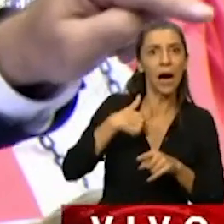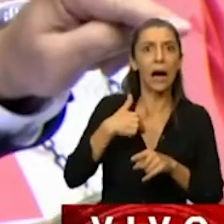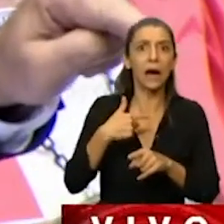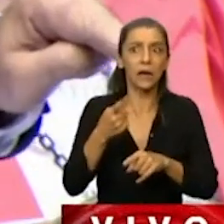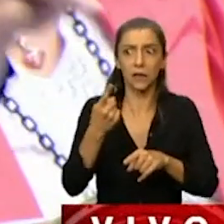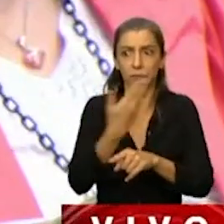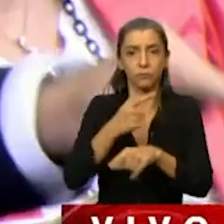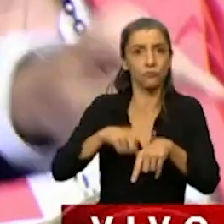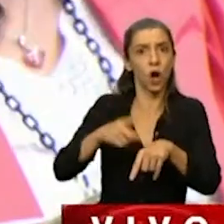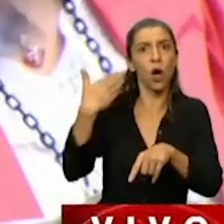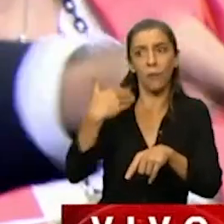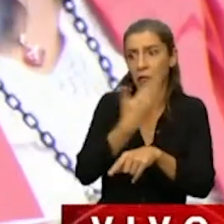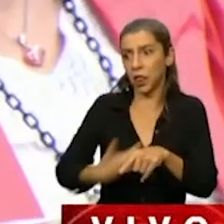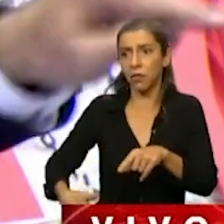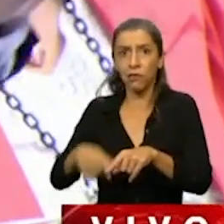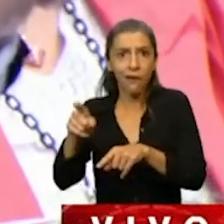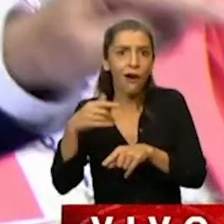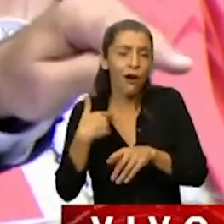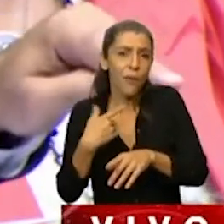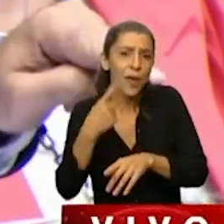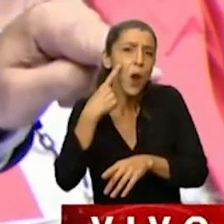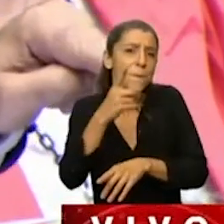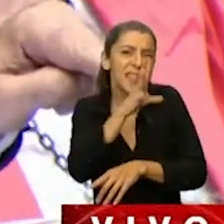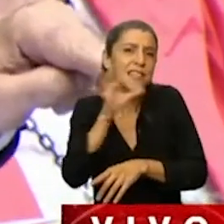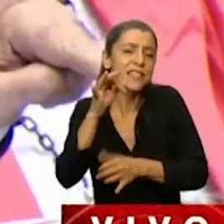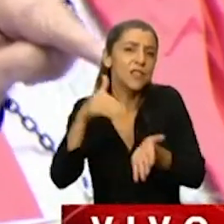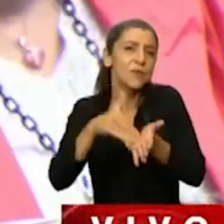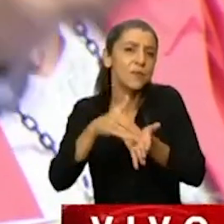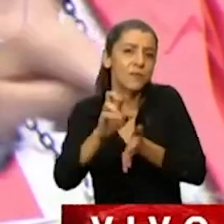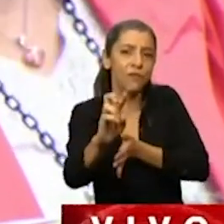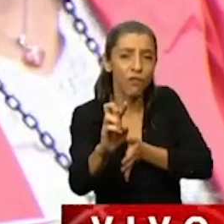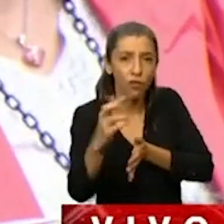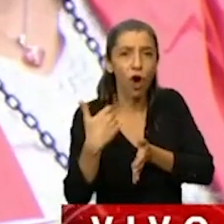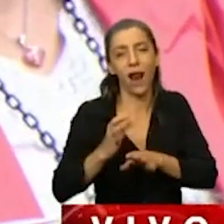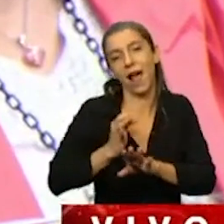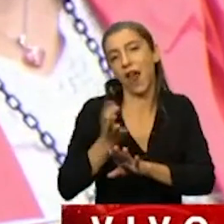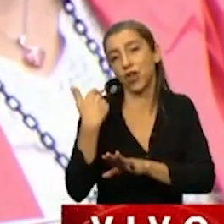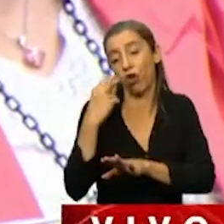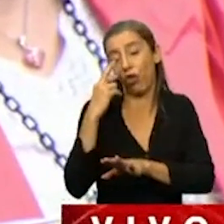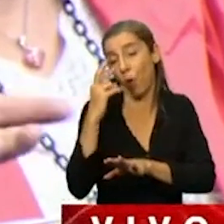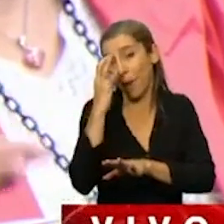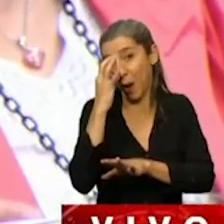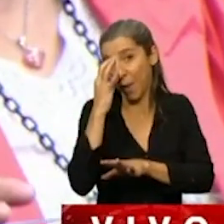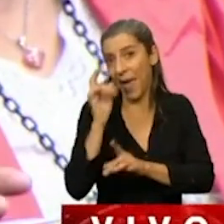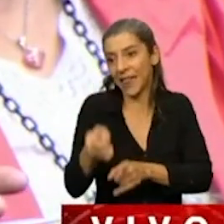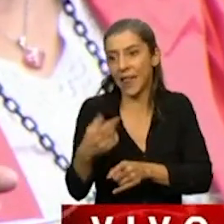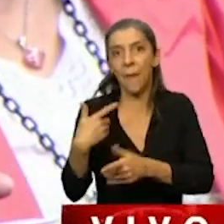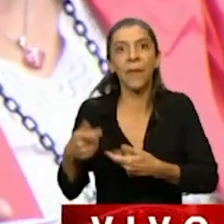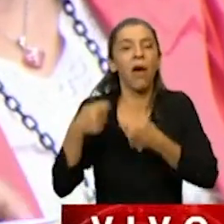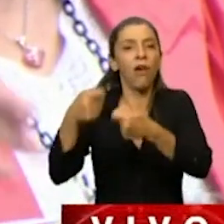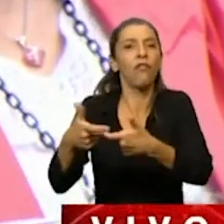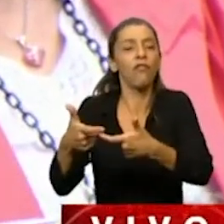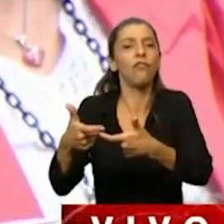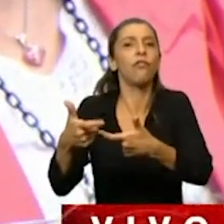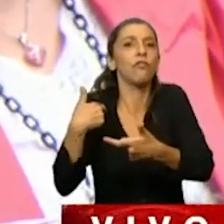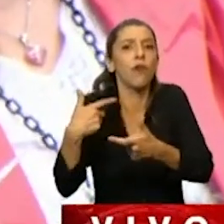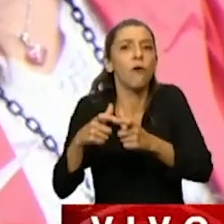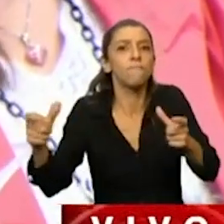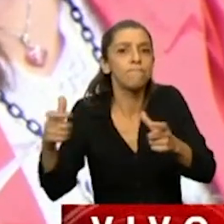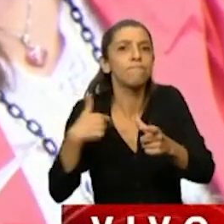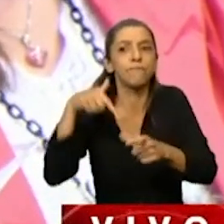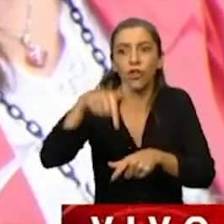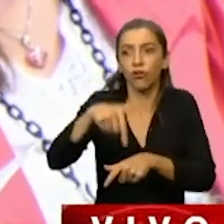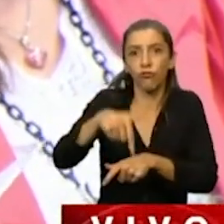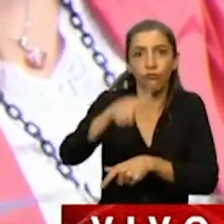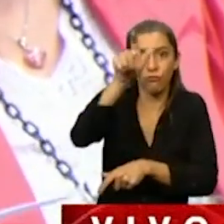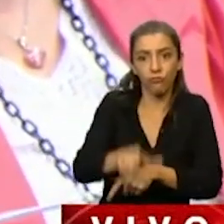dio 1.500 millones de dólares en el año 2020 y hoy el ministro de